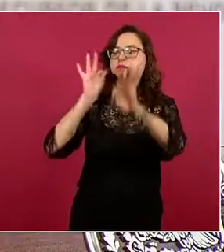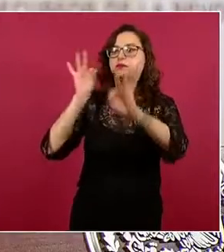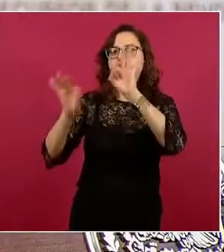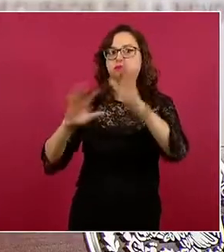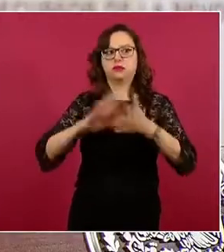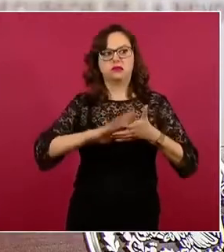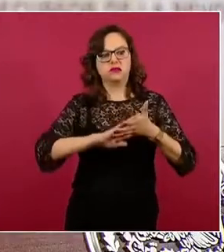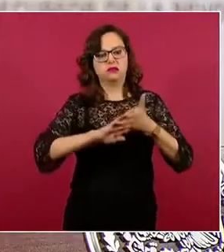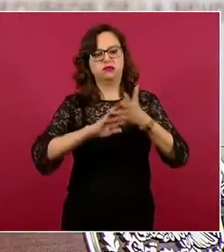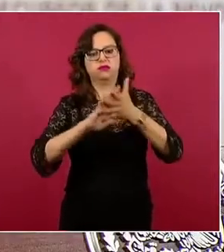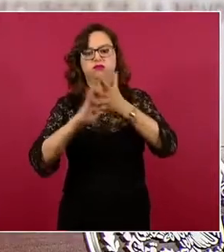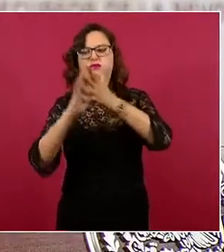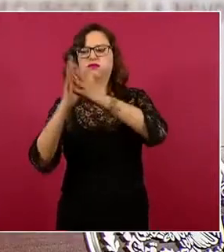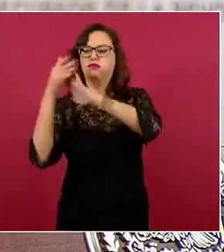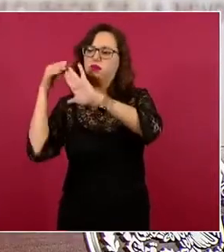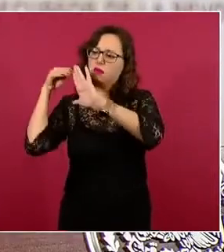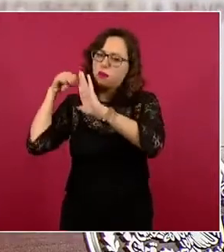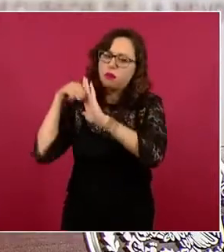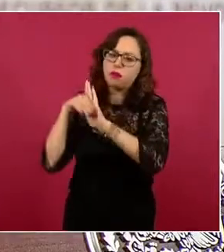hay que